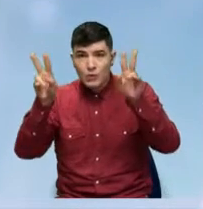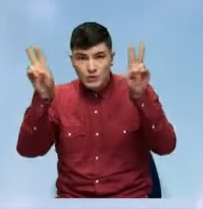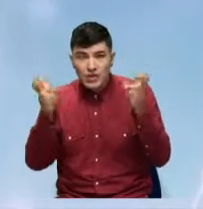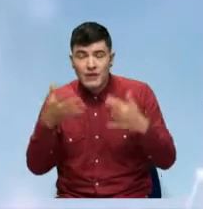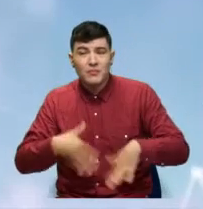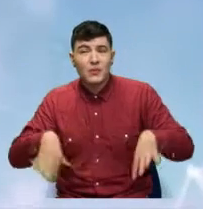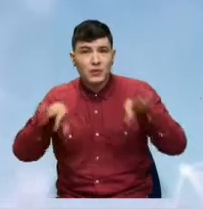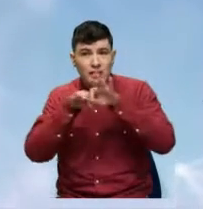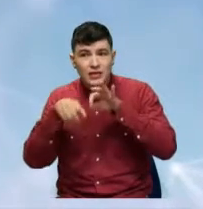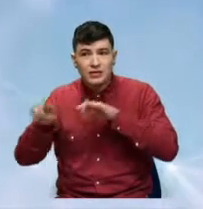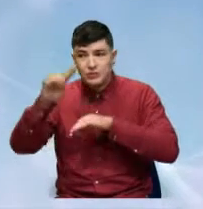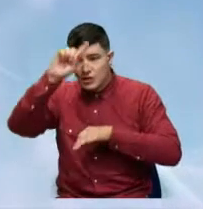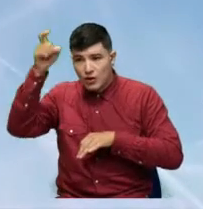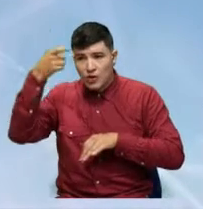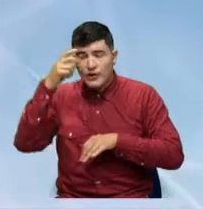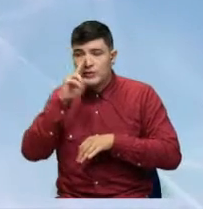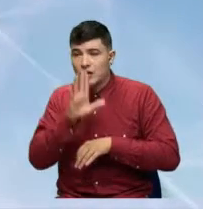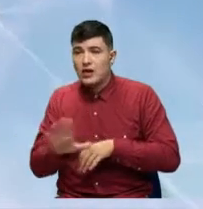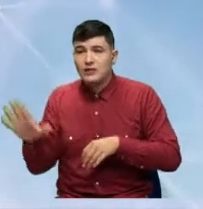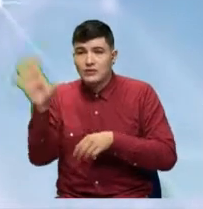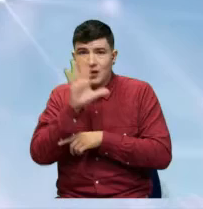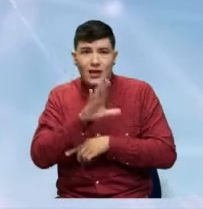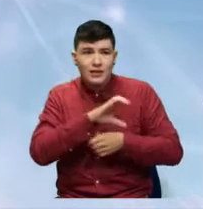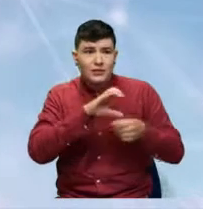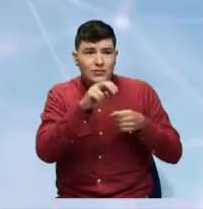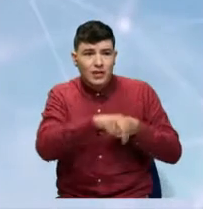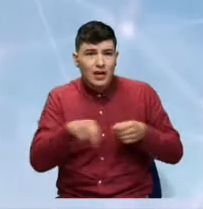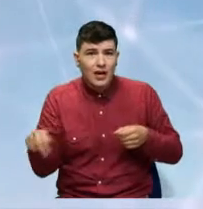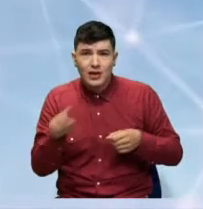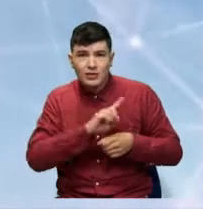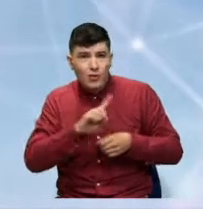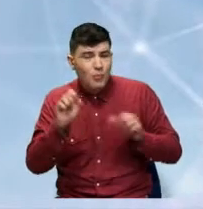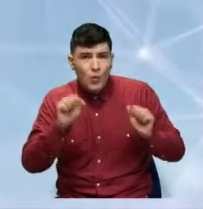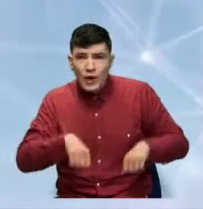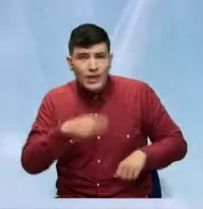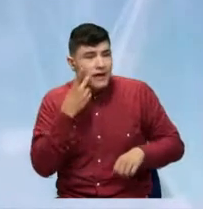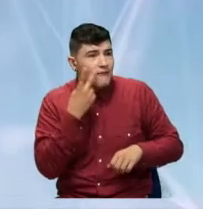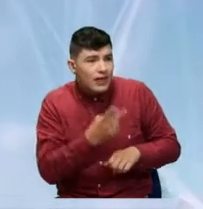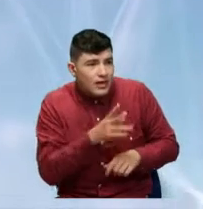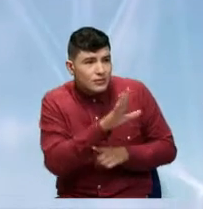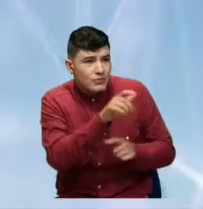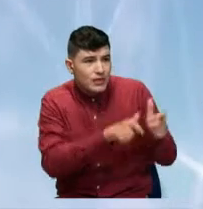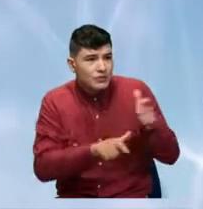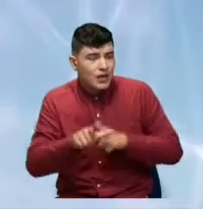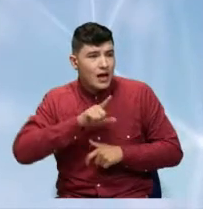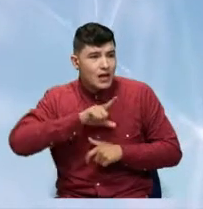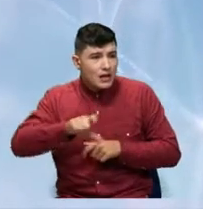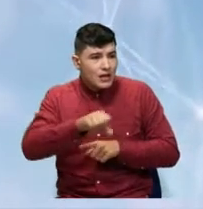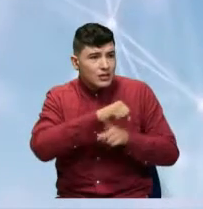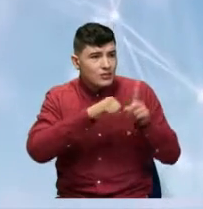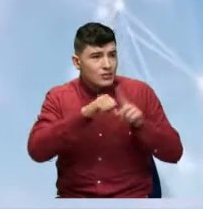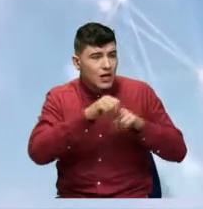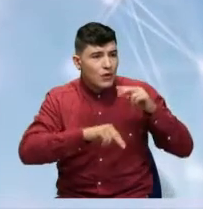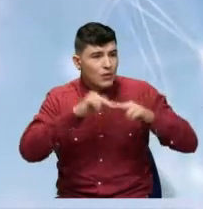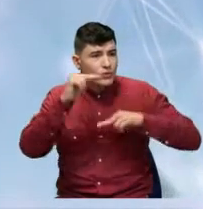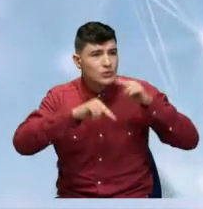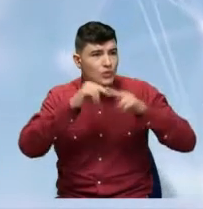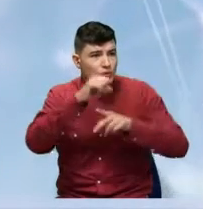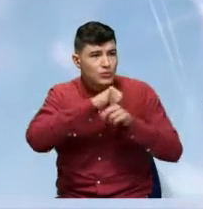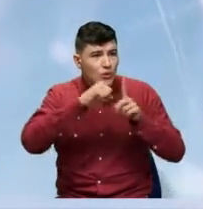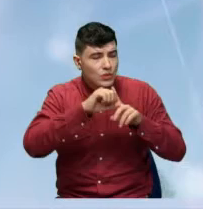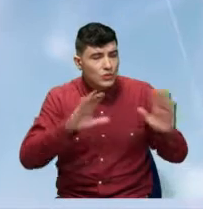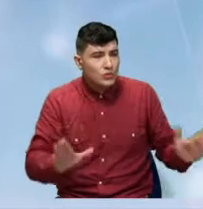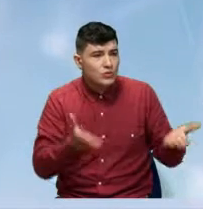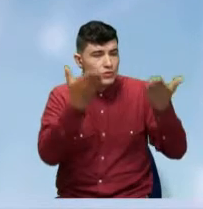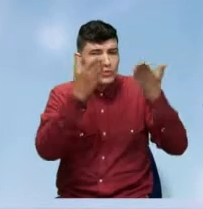gobierno nacional. La sociedad colombiana no puede seguir siendo notoria de la muerte de quienes construyen tejido social en los territorios. El senador Feliciano